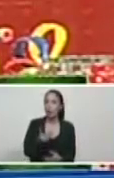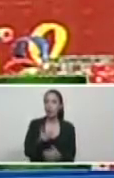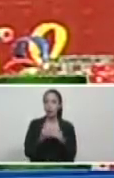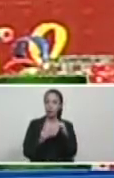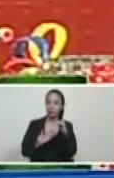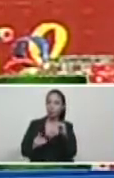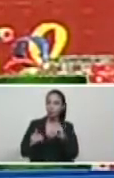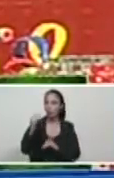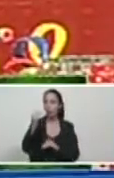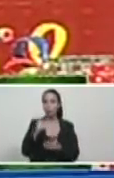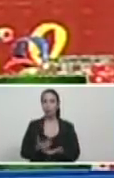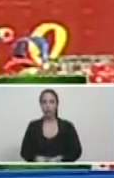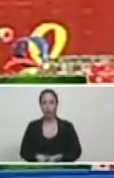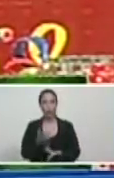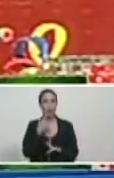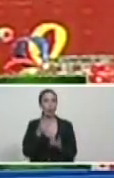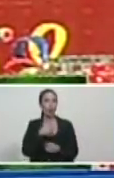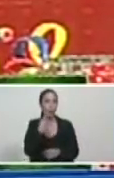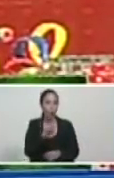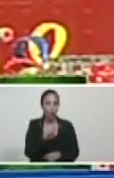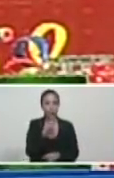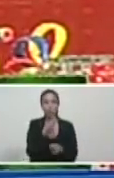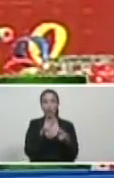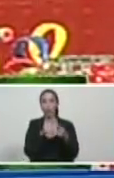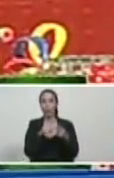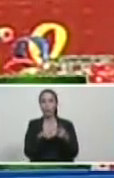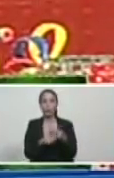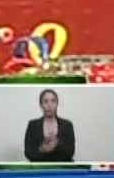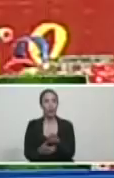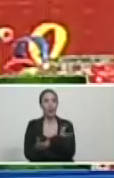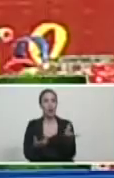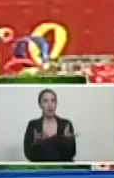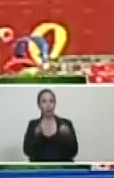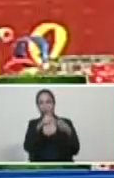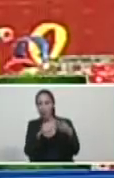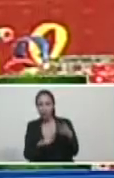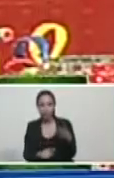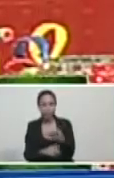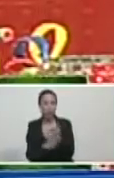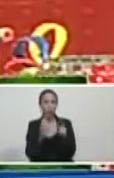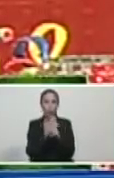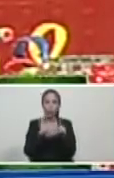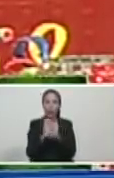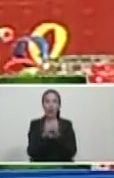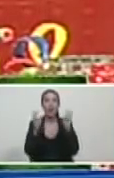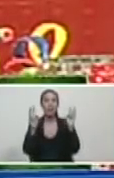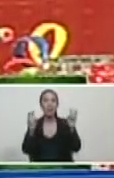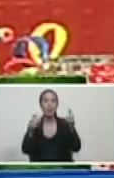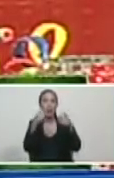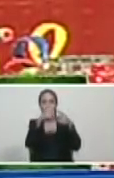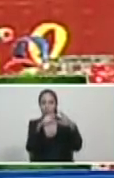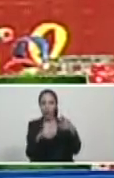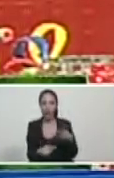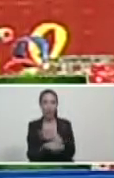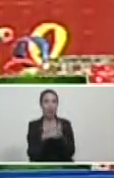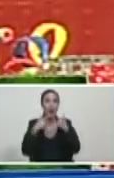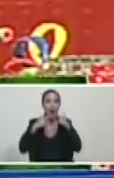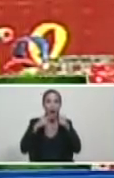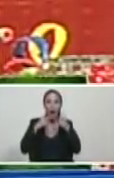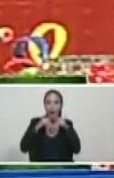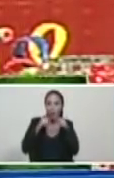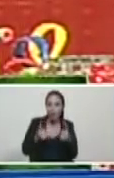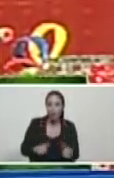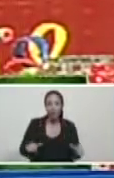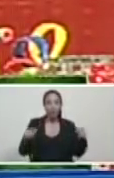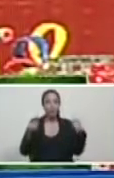campo político, en el campo social, en el campo cultural, en el campo artístico, en el